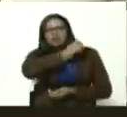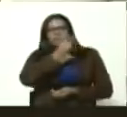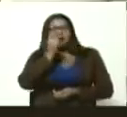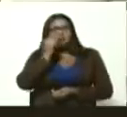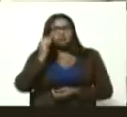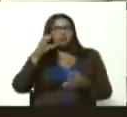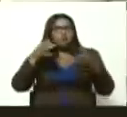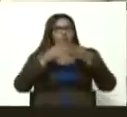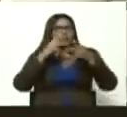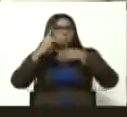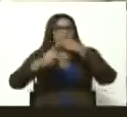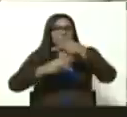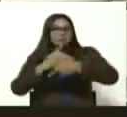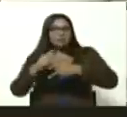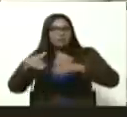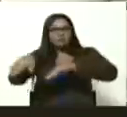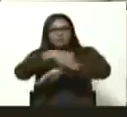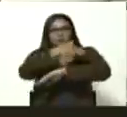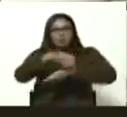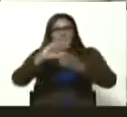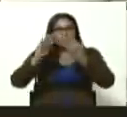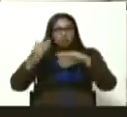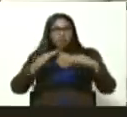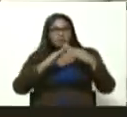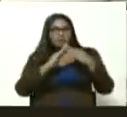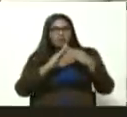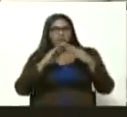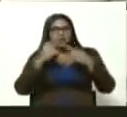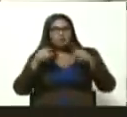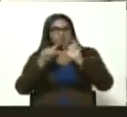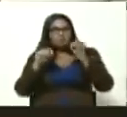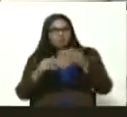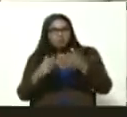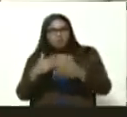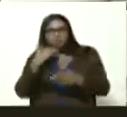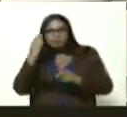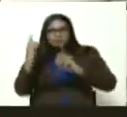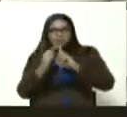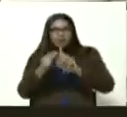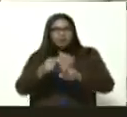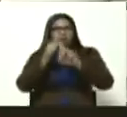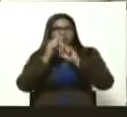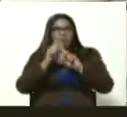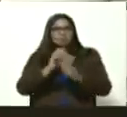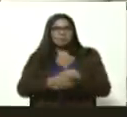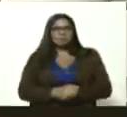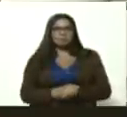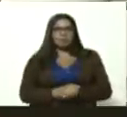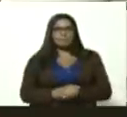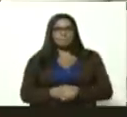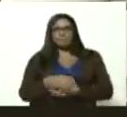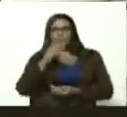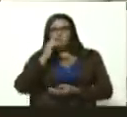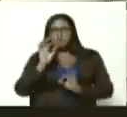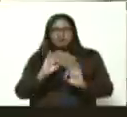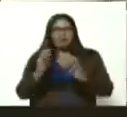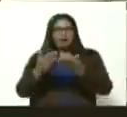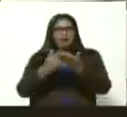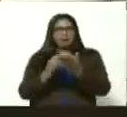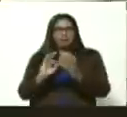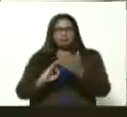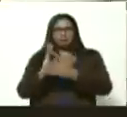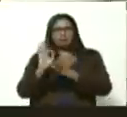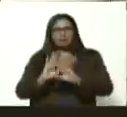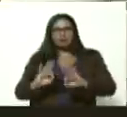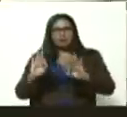políticos de jefe de calle en comunidades efe dvg son los recién electos ya ninguno de los que estaban antes está en funciones